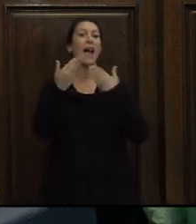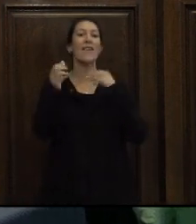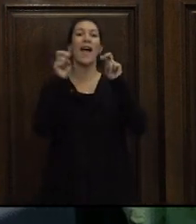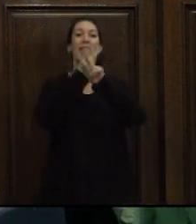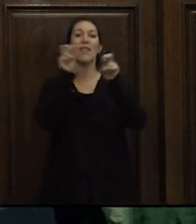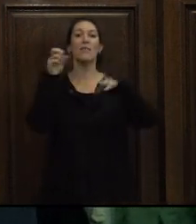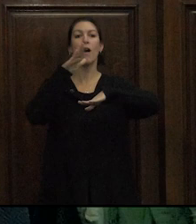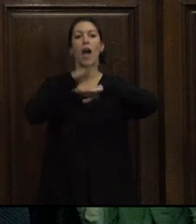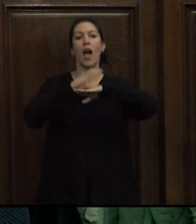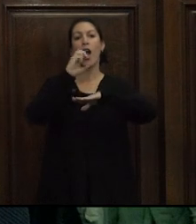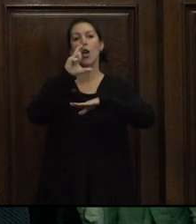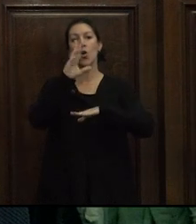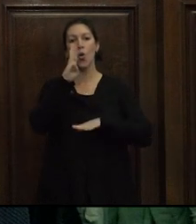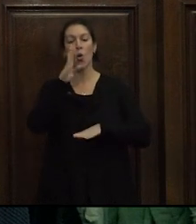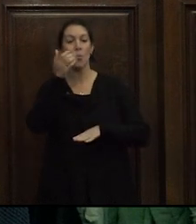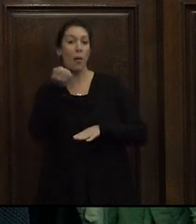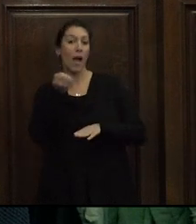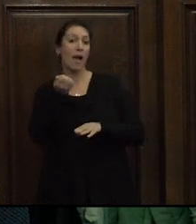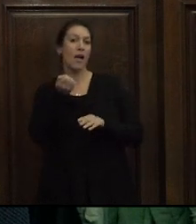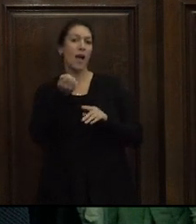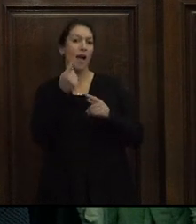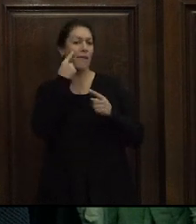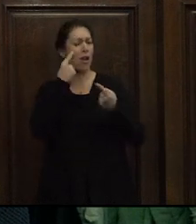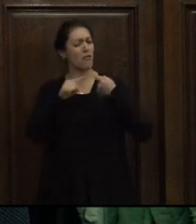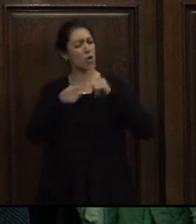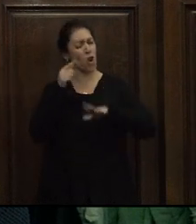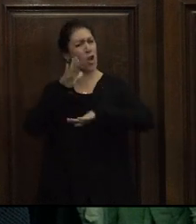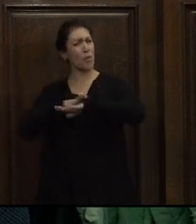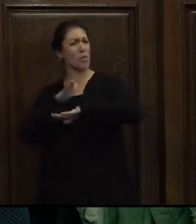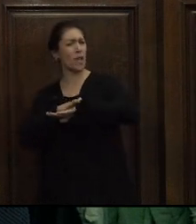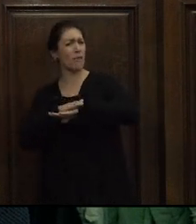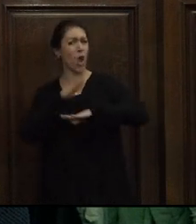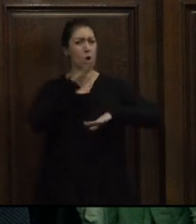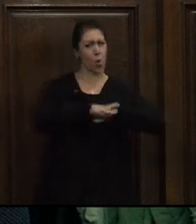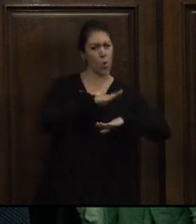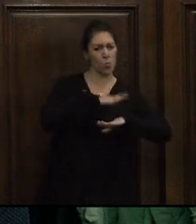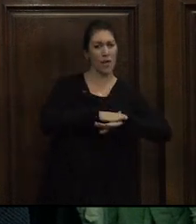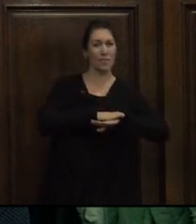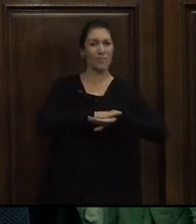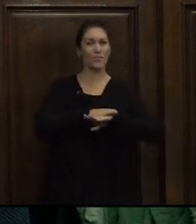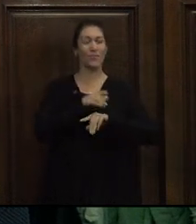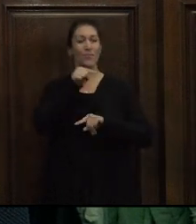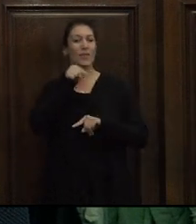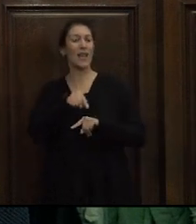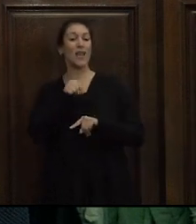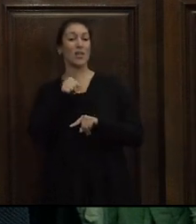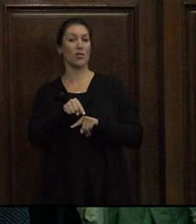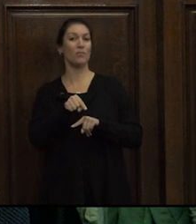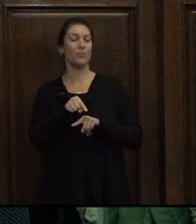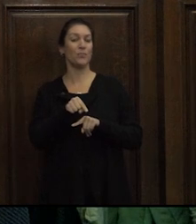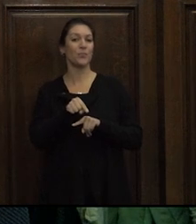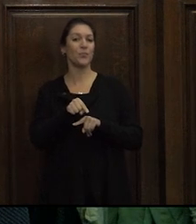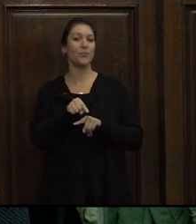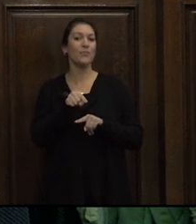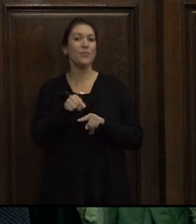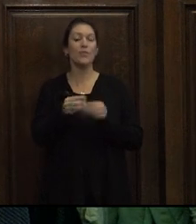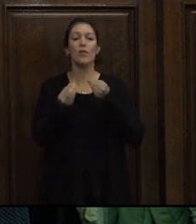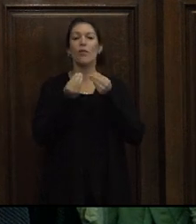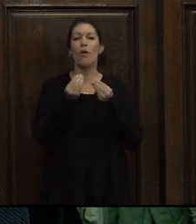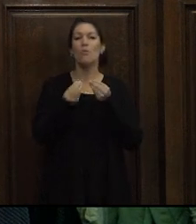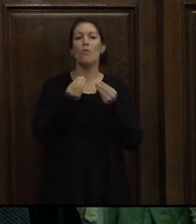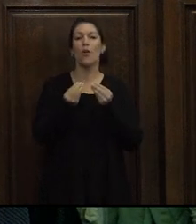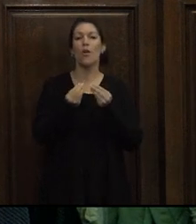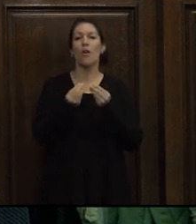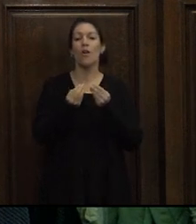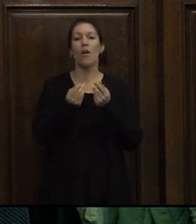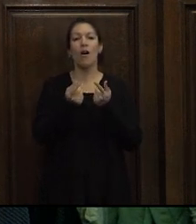hablaba sobre la culpa en relación a la responsabilidad como algo que queda anclado que se sostiene